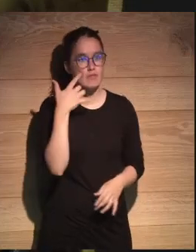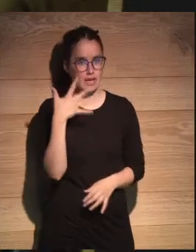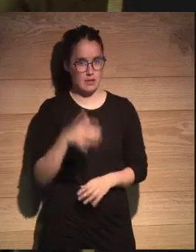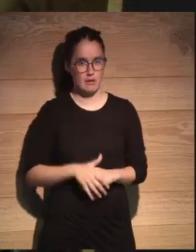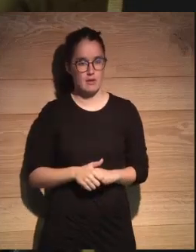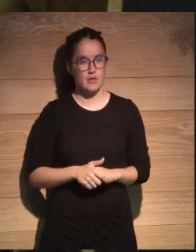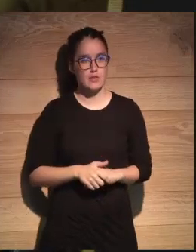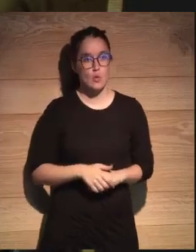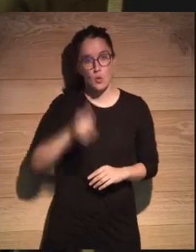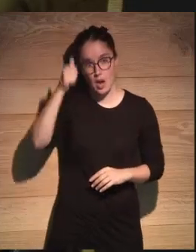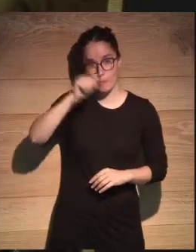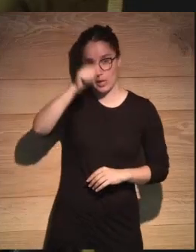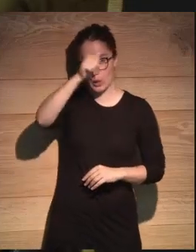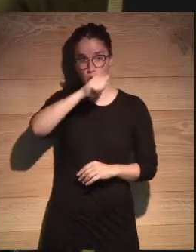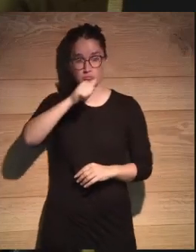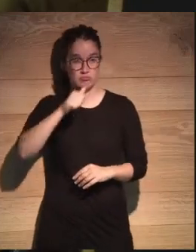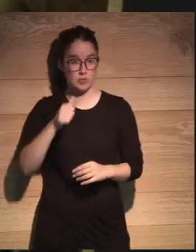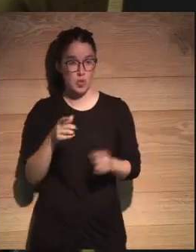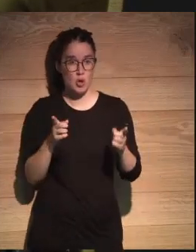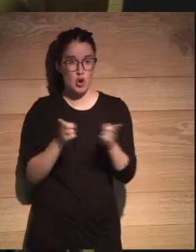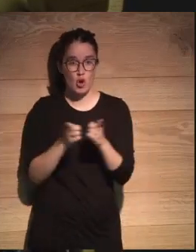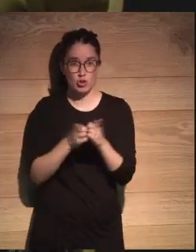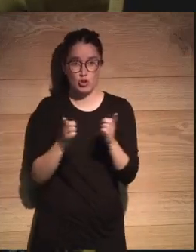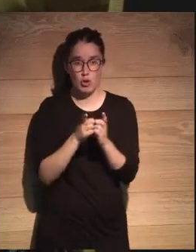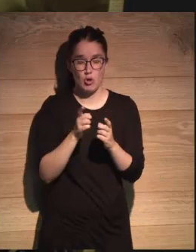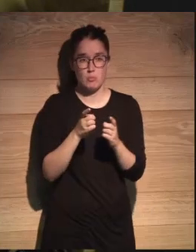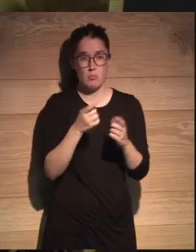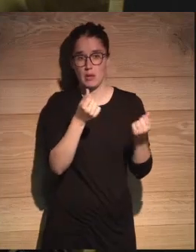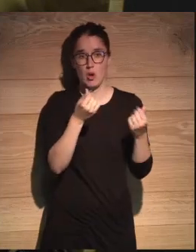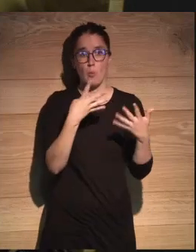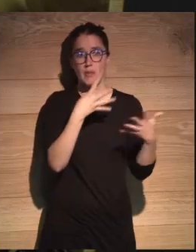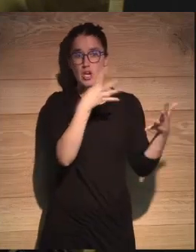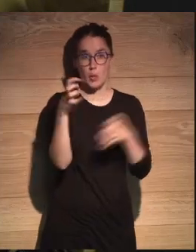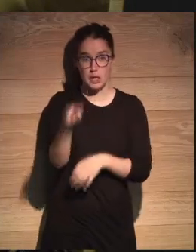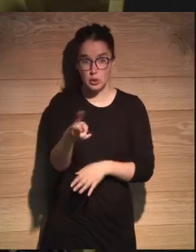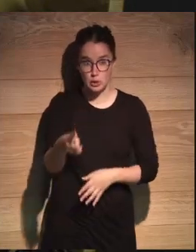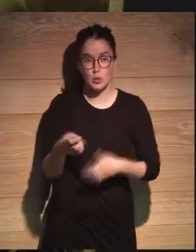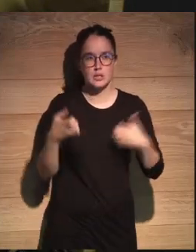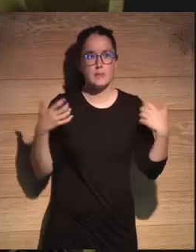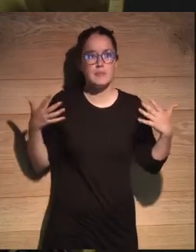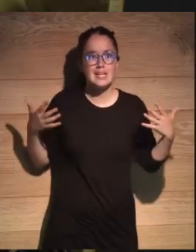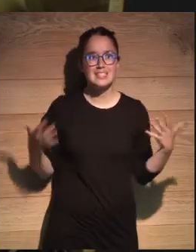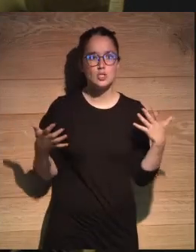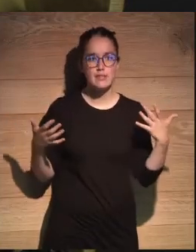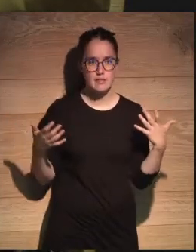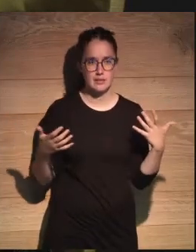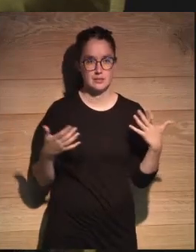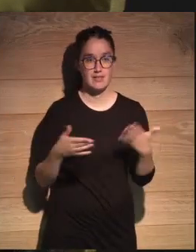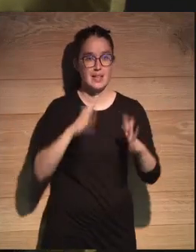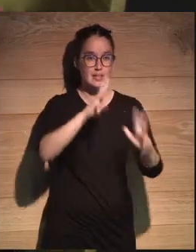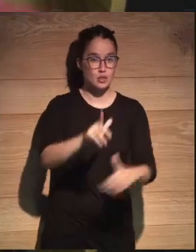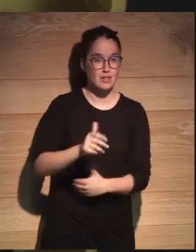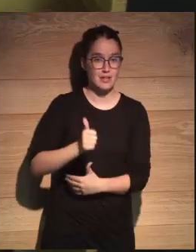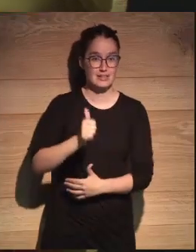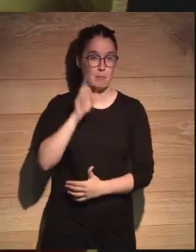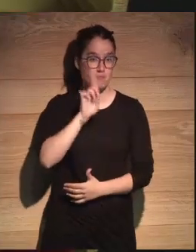de estas son en unos pocos minutos 900 euros lo que se viene a cobrar. Entonces, detrás de las fake news, detrás